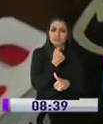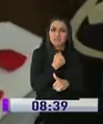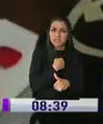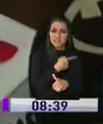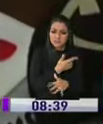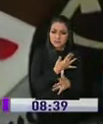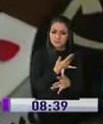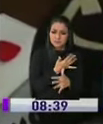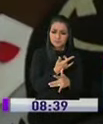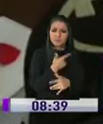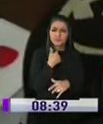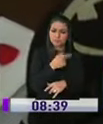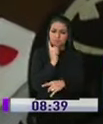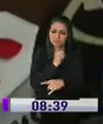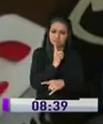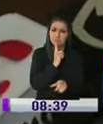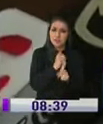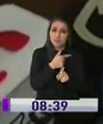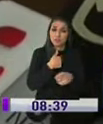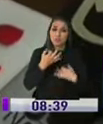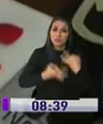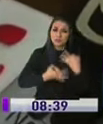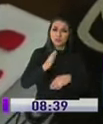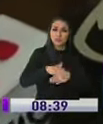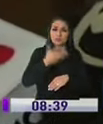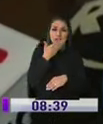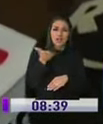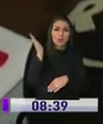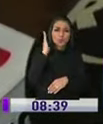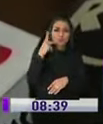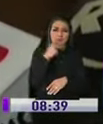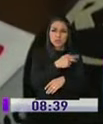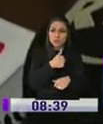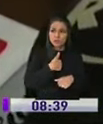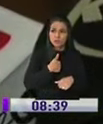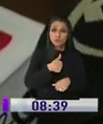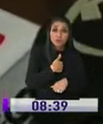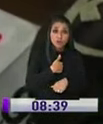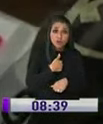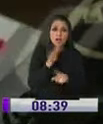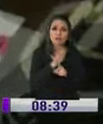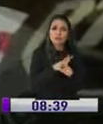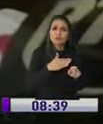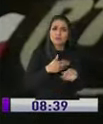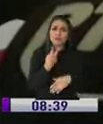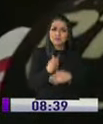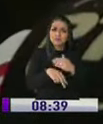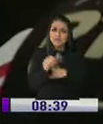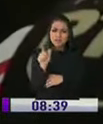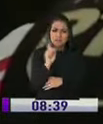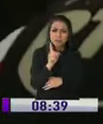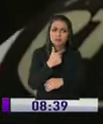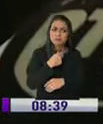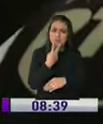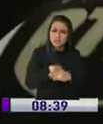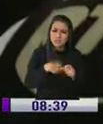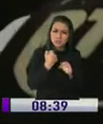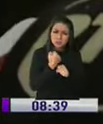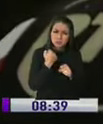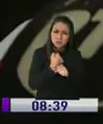me iba a costar cárcel, que me iban a enjuiciar por calumnias, difamación, y que yo era la que abusaba de mi hija. Con mi hija se tuvo que trabajar bastante y se